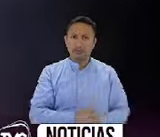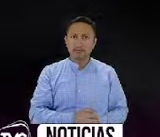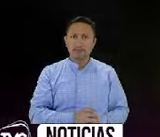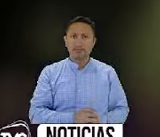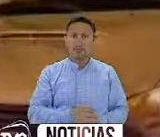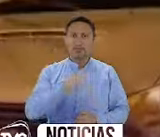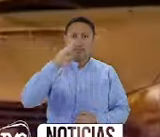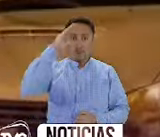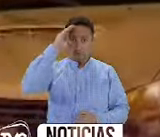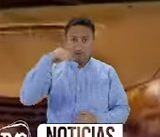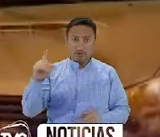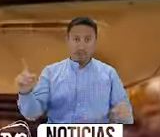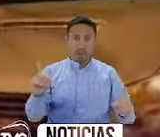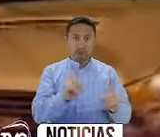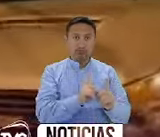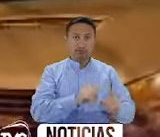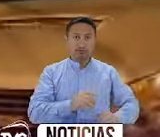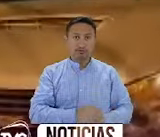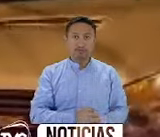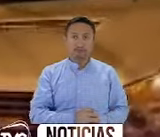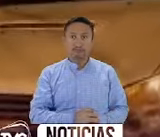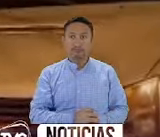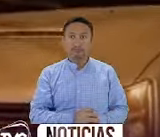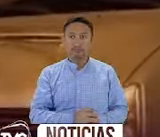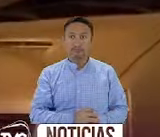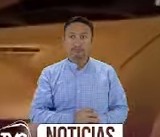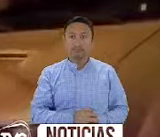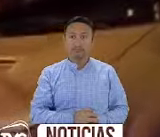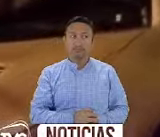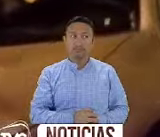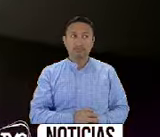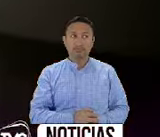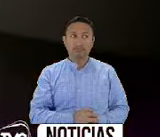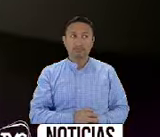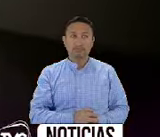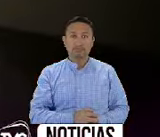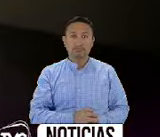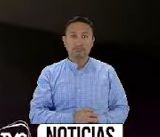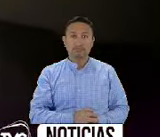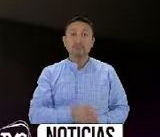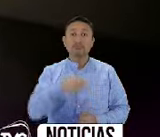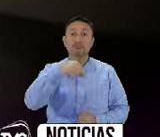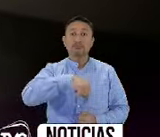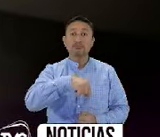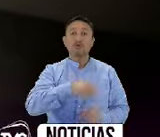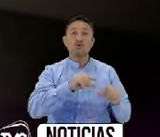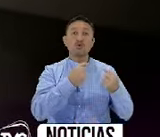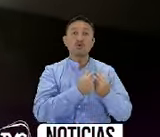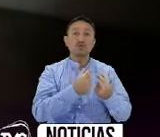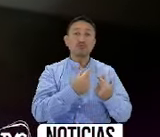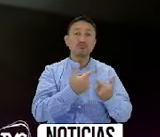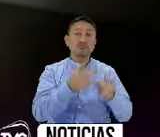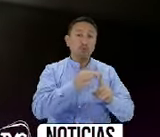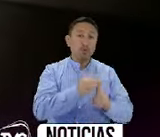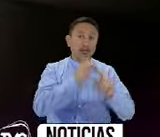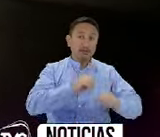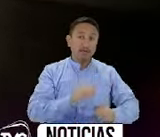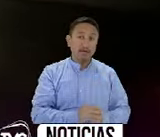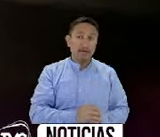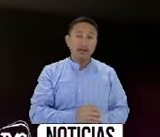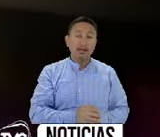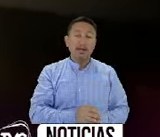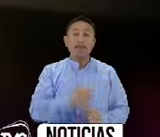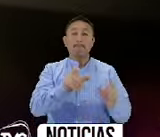Se trató de la Operación Fénix 373, que contó con unidades tácticas, en total 98 uniformados, del